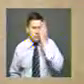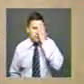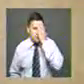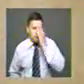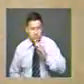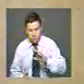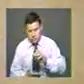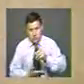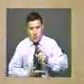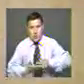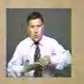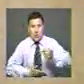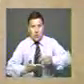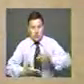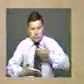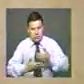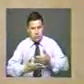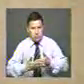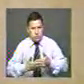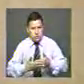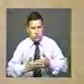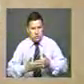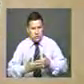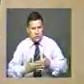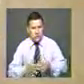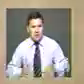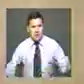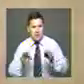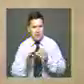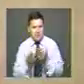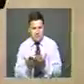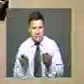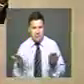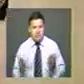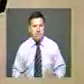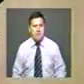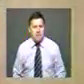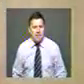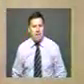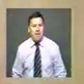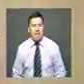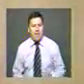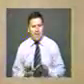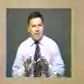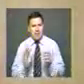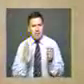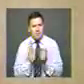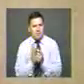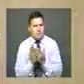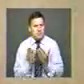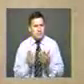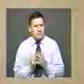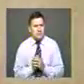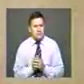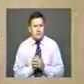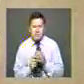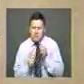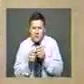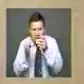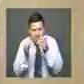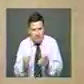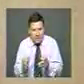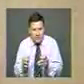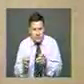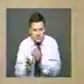en un contrato hay elementos de la esencia, de la naturaleza, hay efectos, hay fines